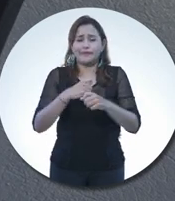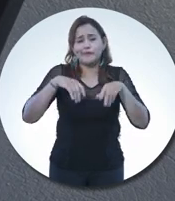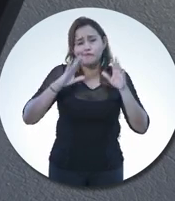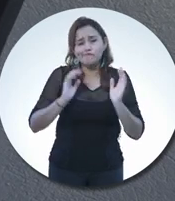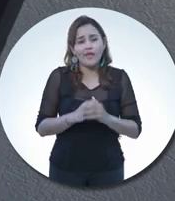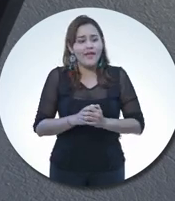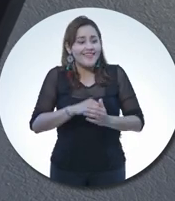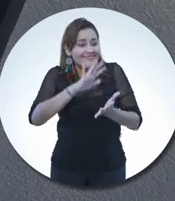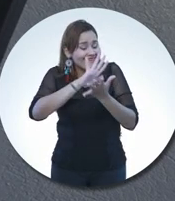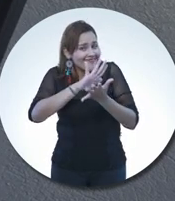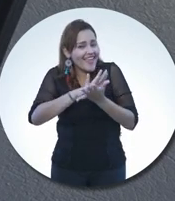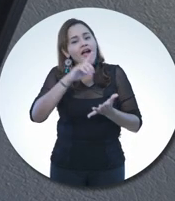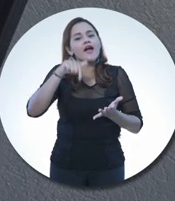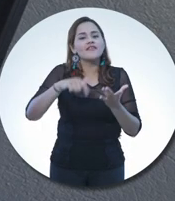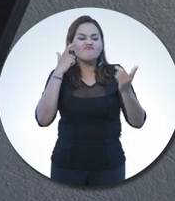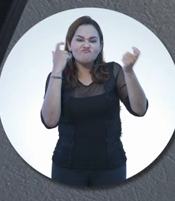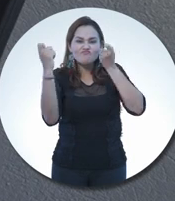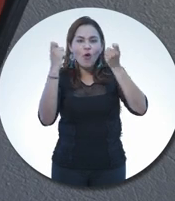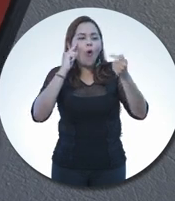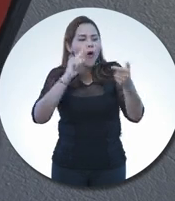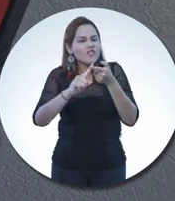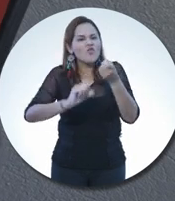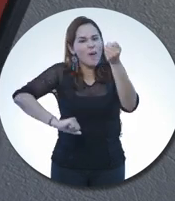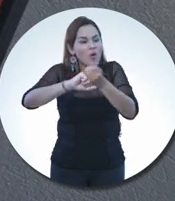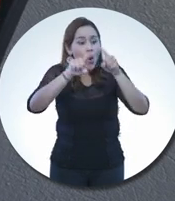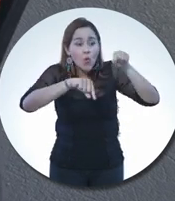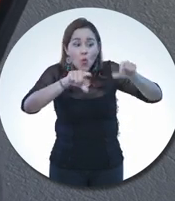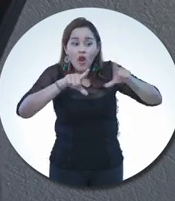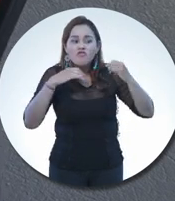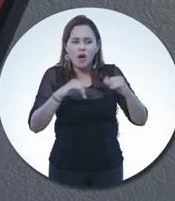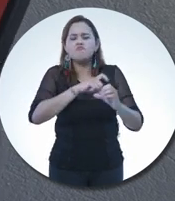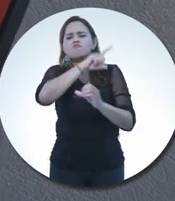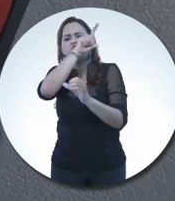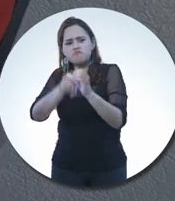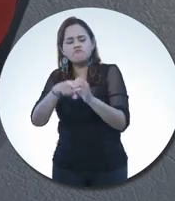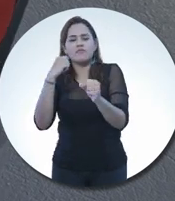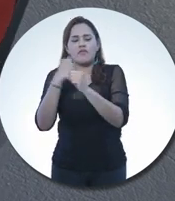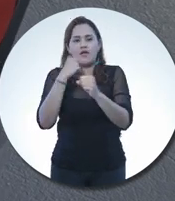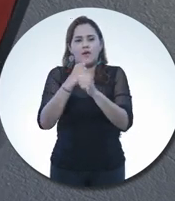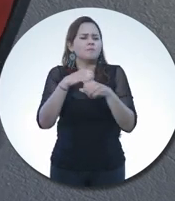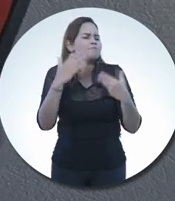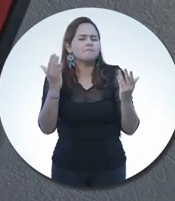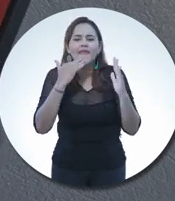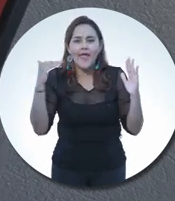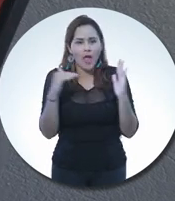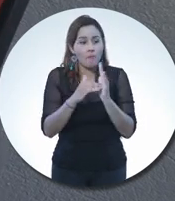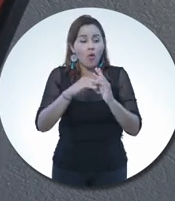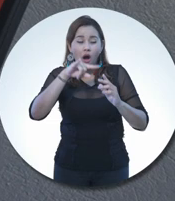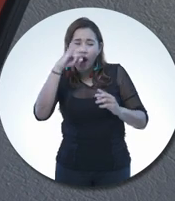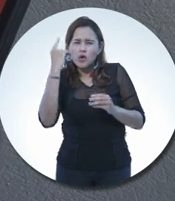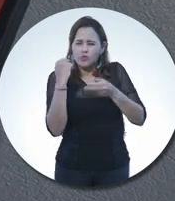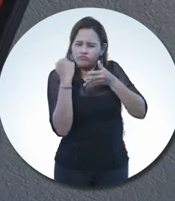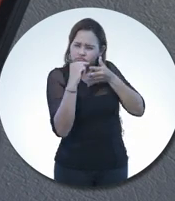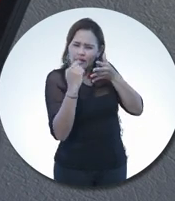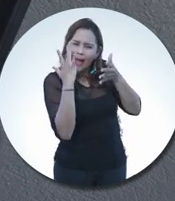estrategias para vincular a los graduados al ámbito laboral por ejemplo contratamos egresados de la institución que cumplan los criterios de selección